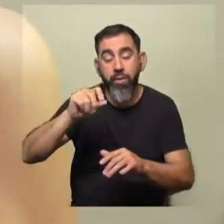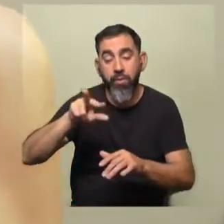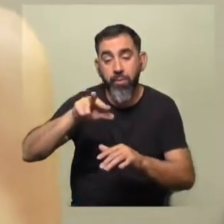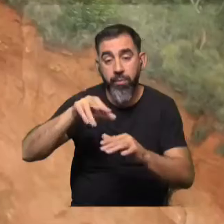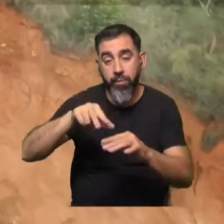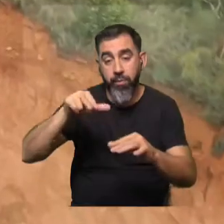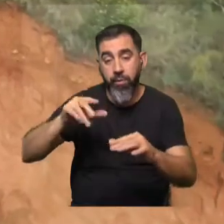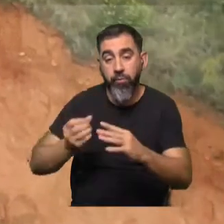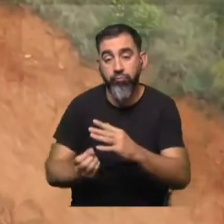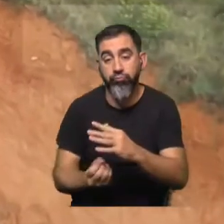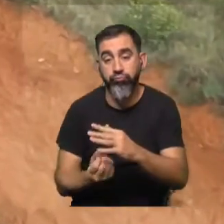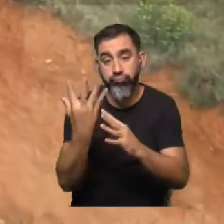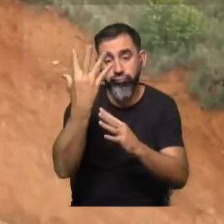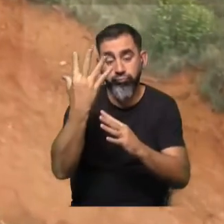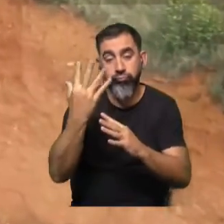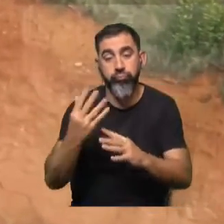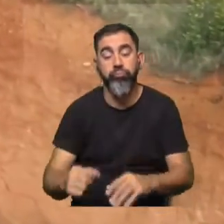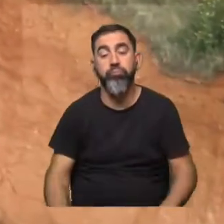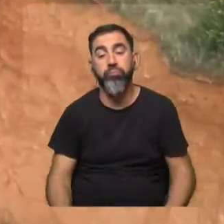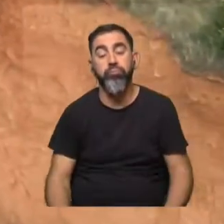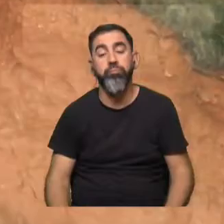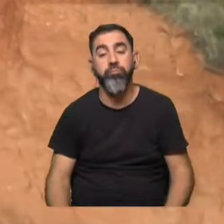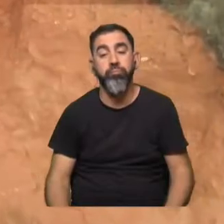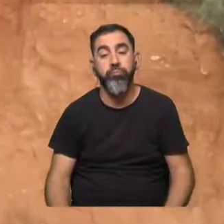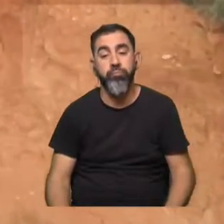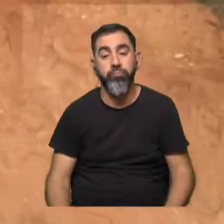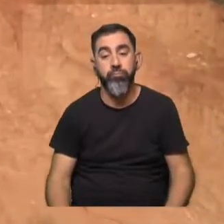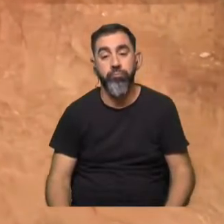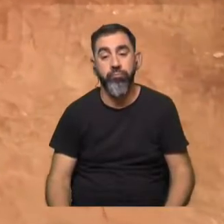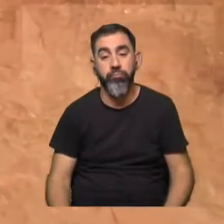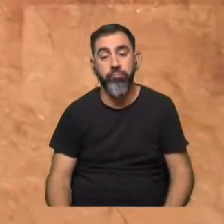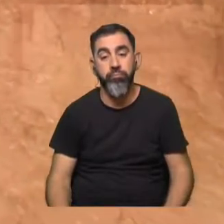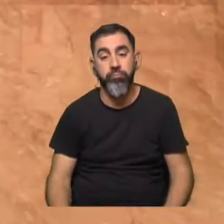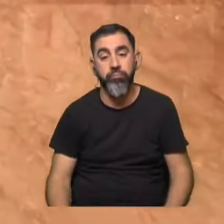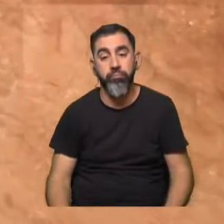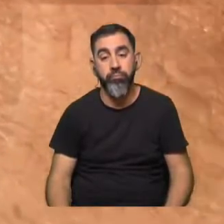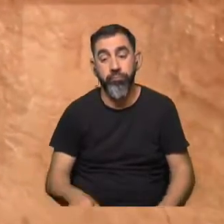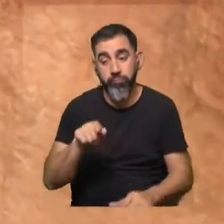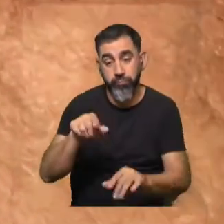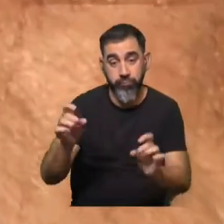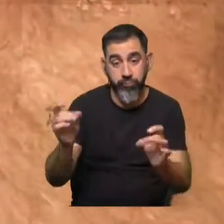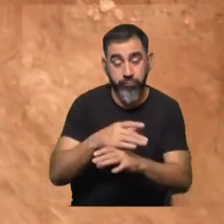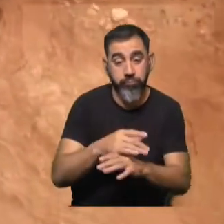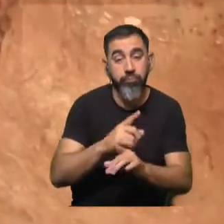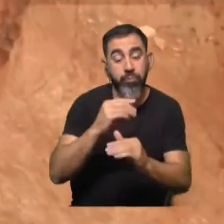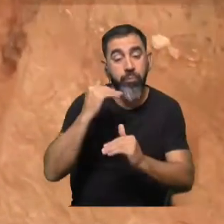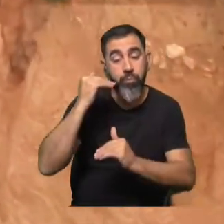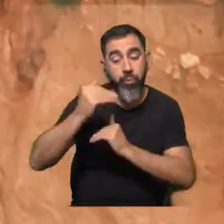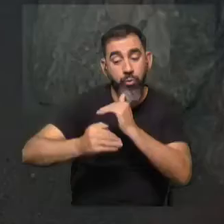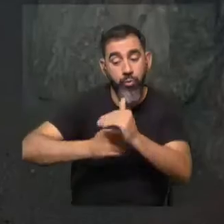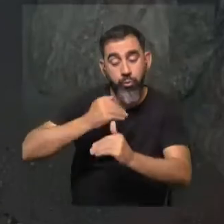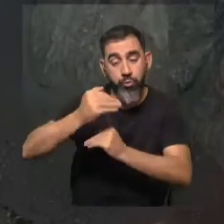manto hacia la corteza, una roca que se llama kimberlita. Y una vez allí, también por estos procesos